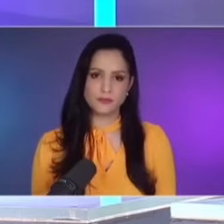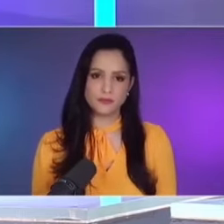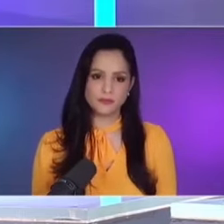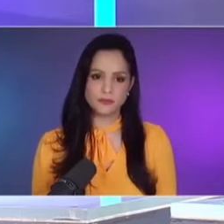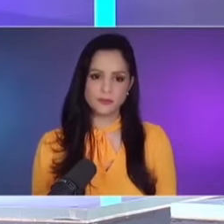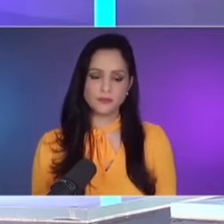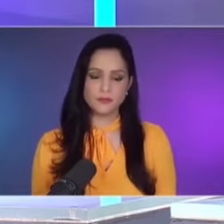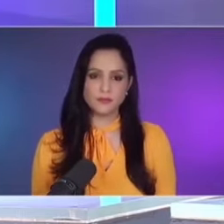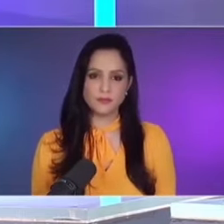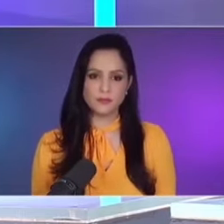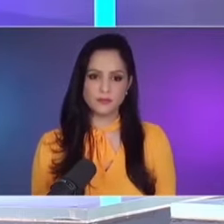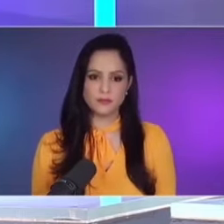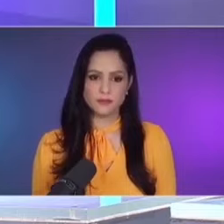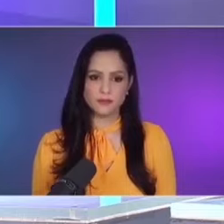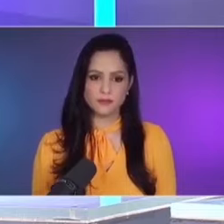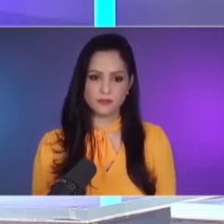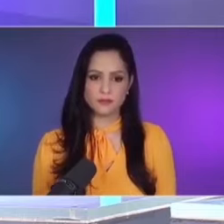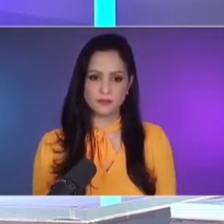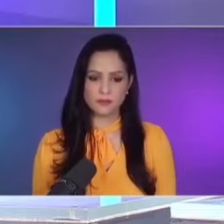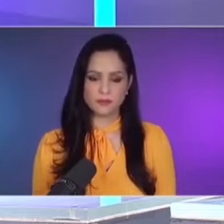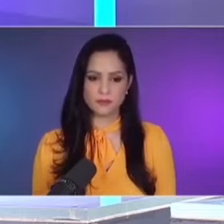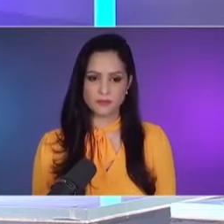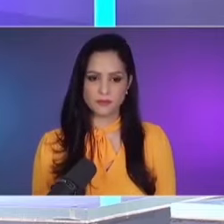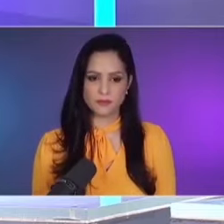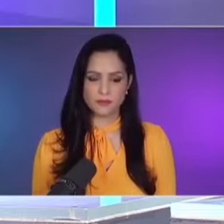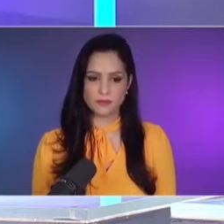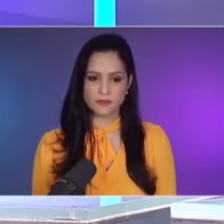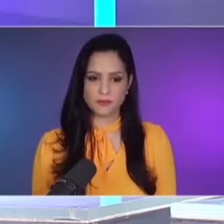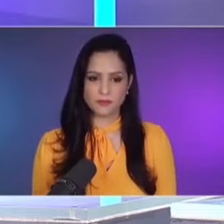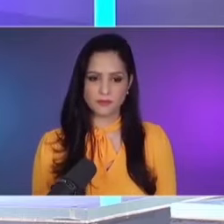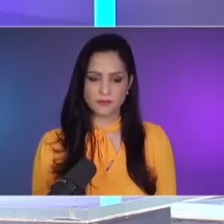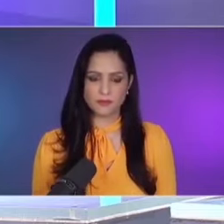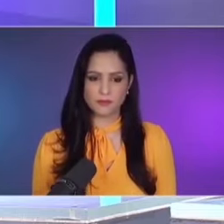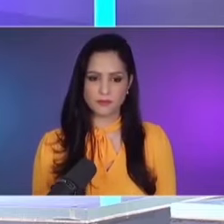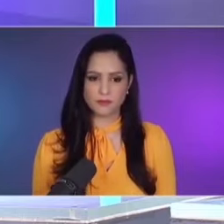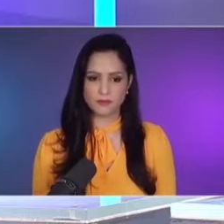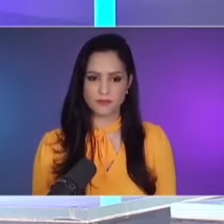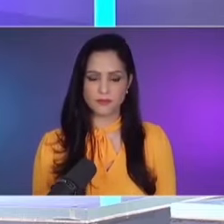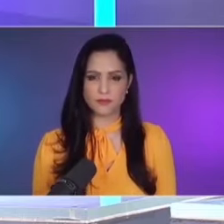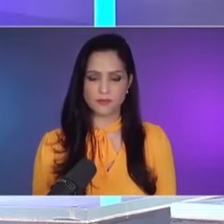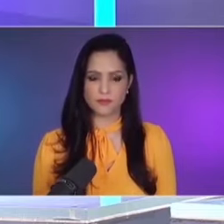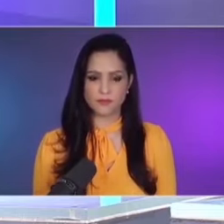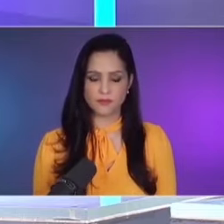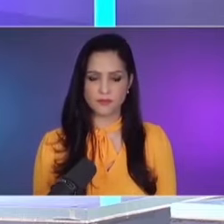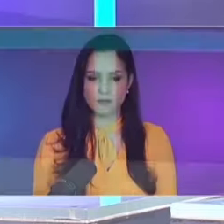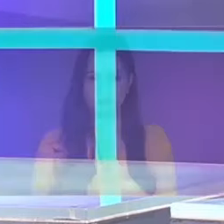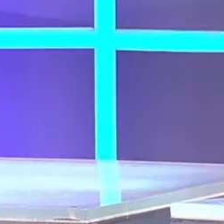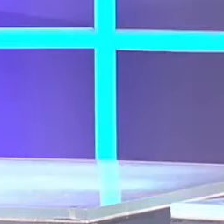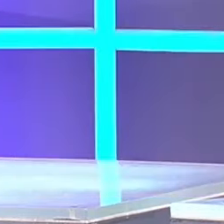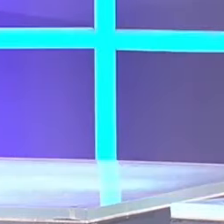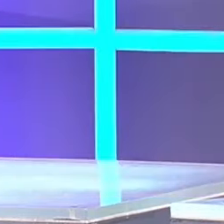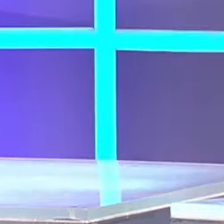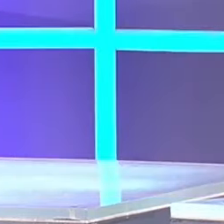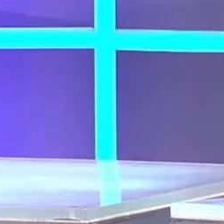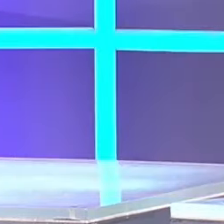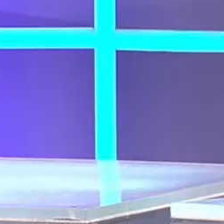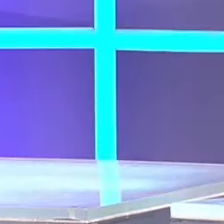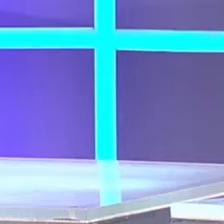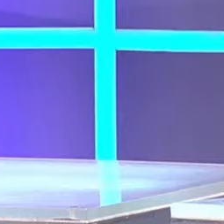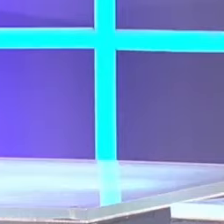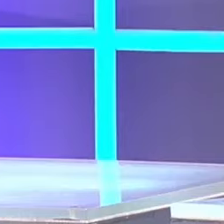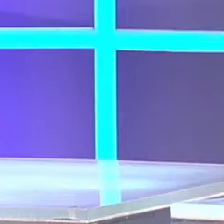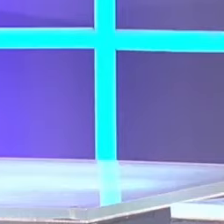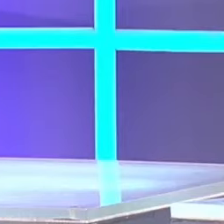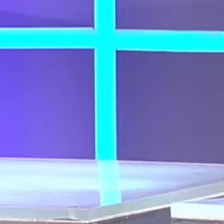sociedad que están famélicos ley mecenazgo enm es nuestro hashtag cuando regresemos conclusiones y sus